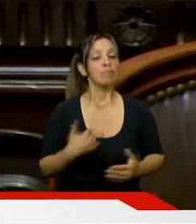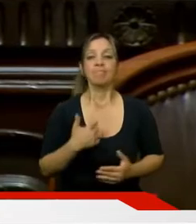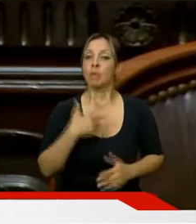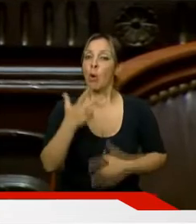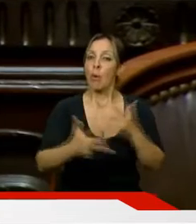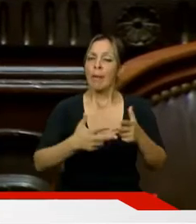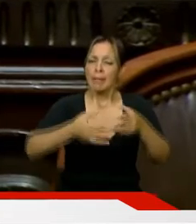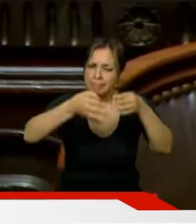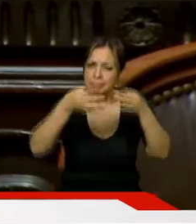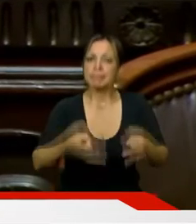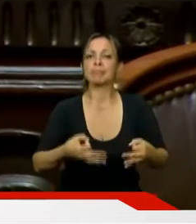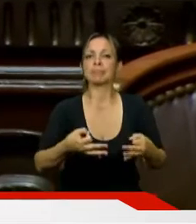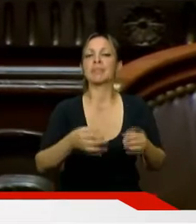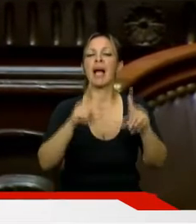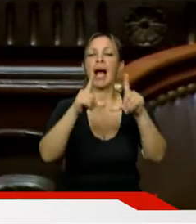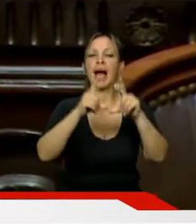Gualberto. Sí,